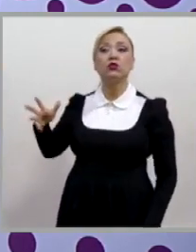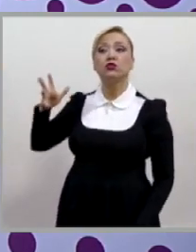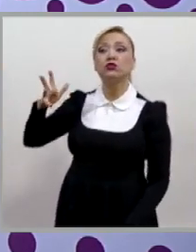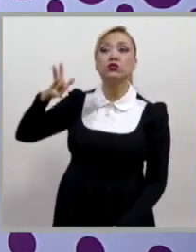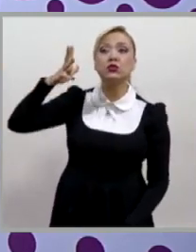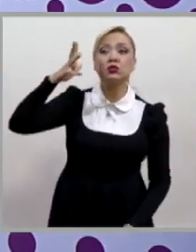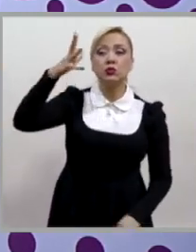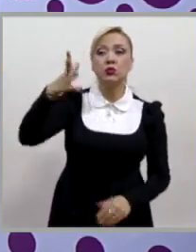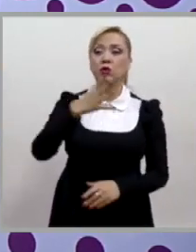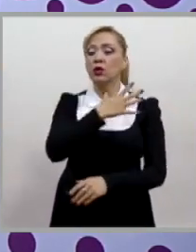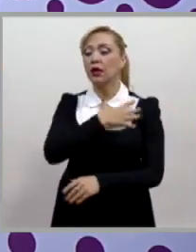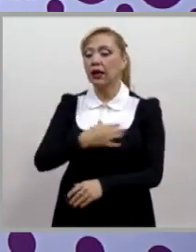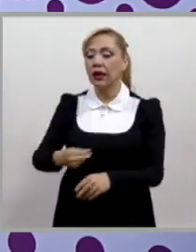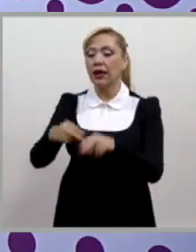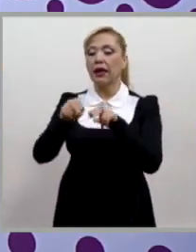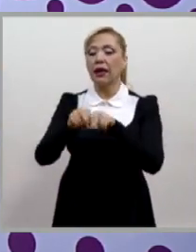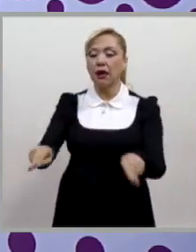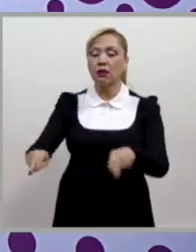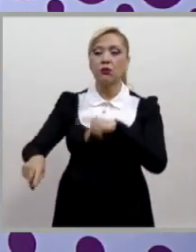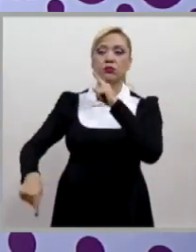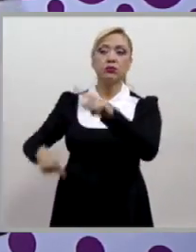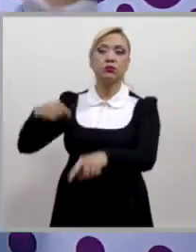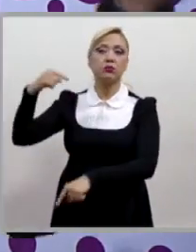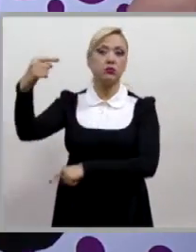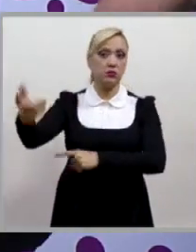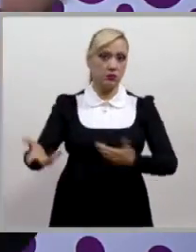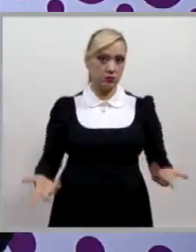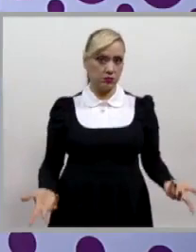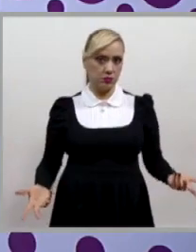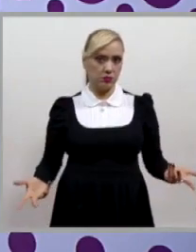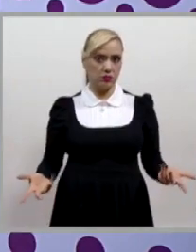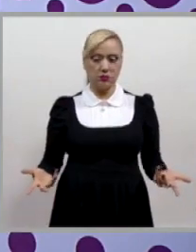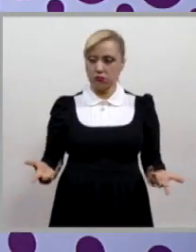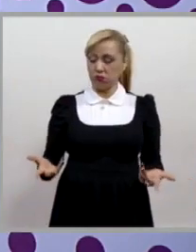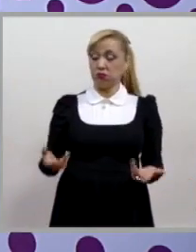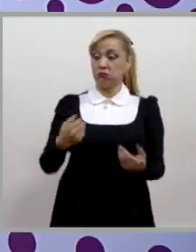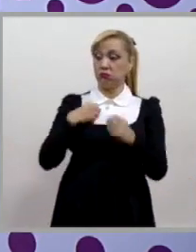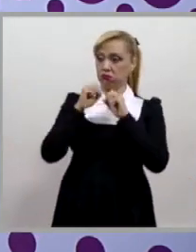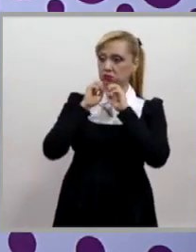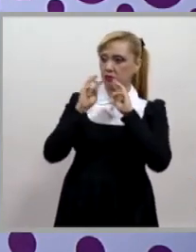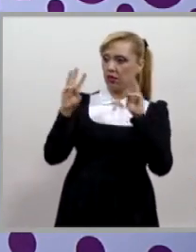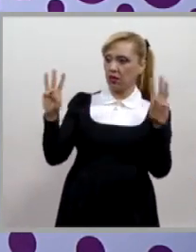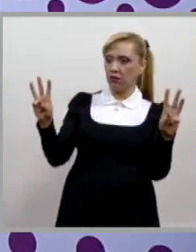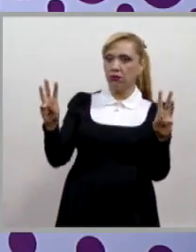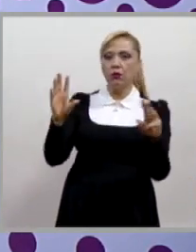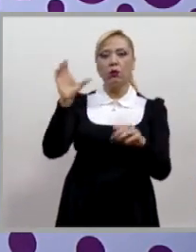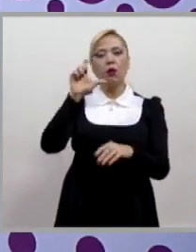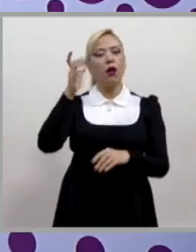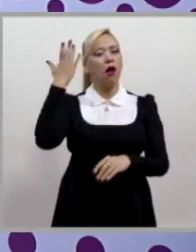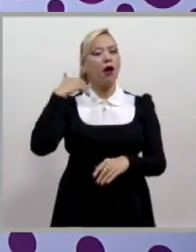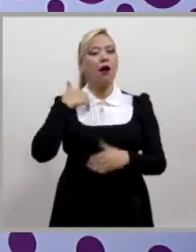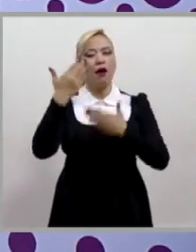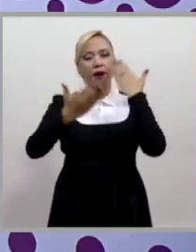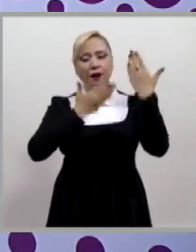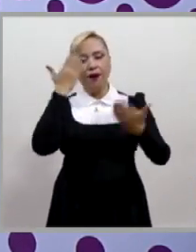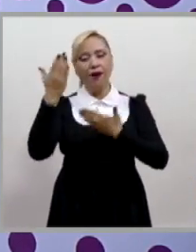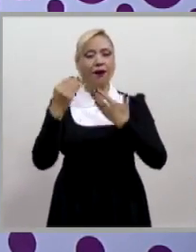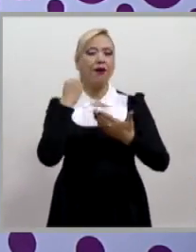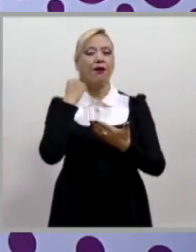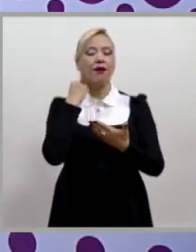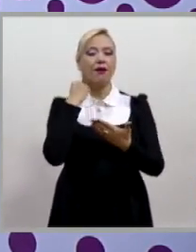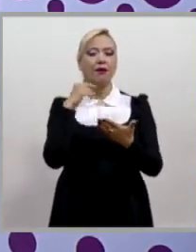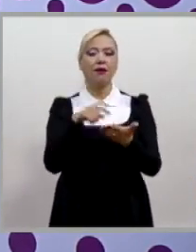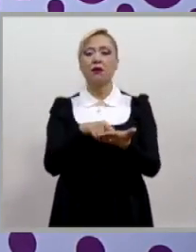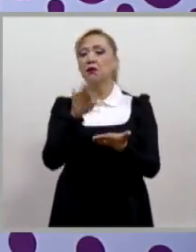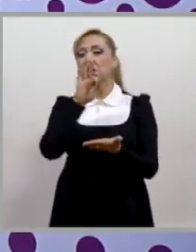como para mí suena súper revolucionario, ¿no? Yo me acuerdo cuando estudiaba la carrera, casi, si no hay